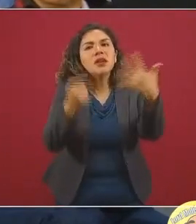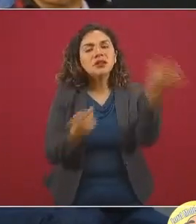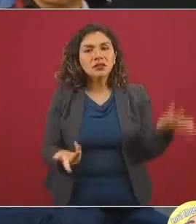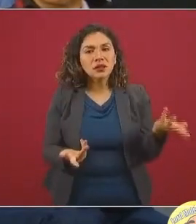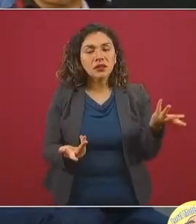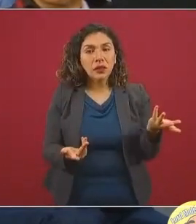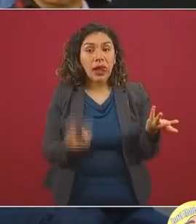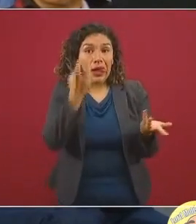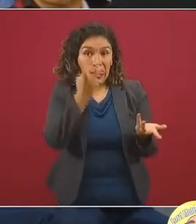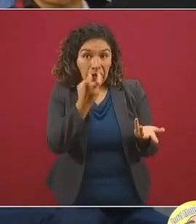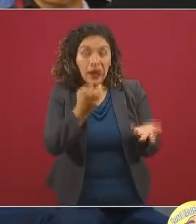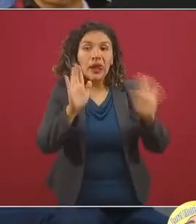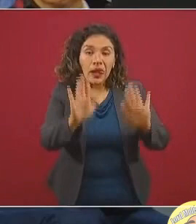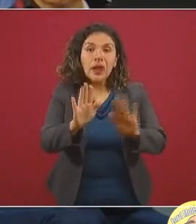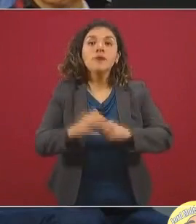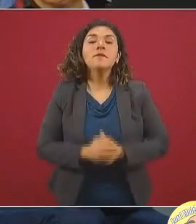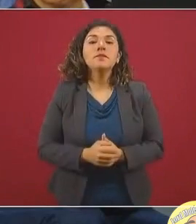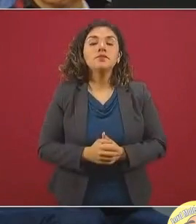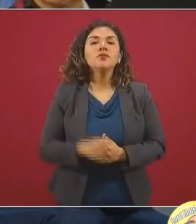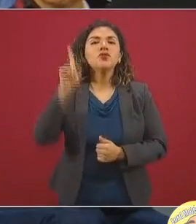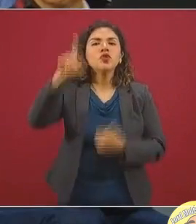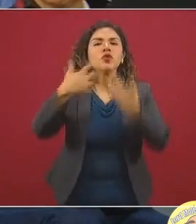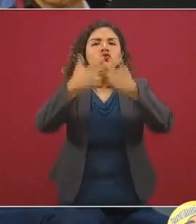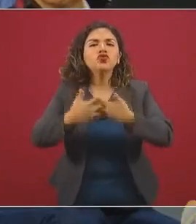con esto, presidente, la